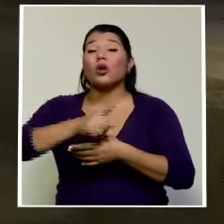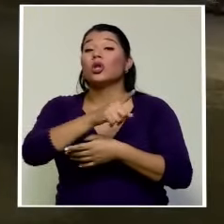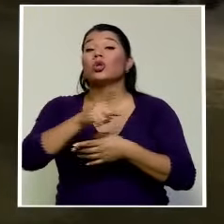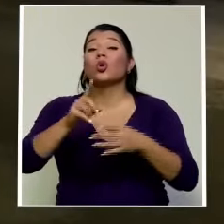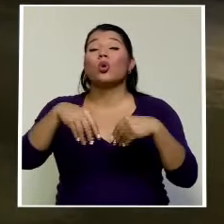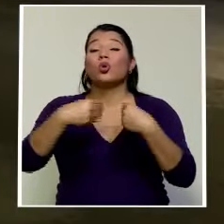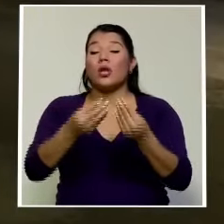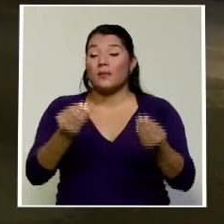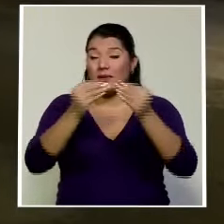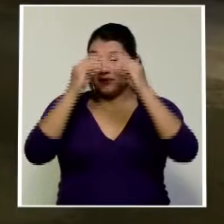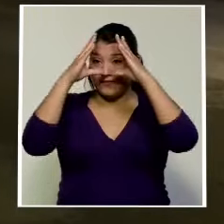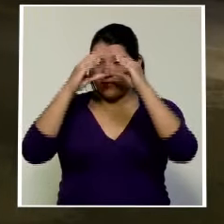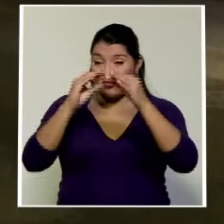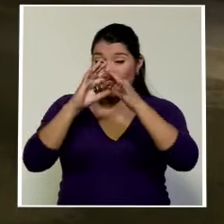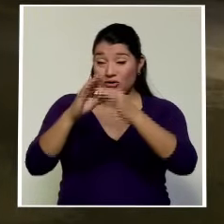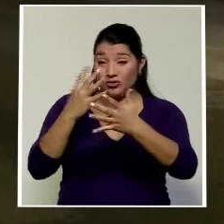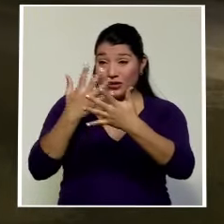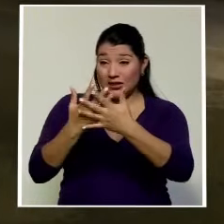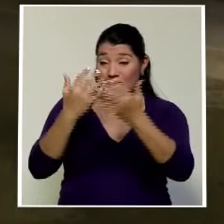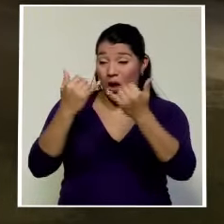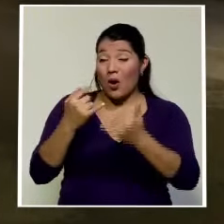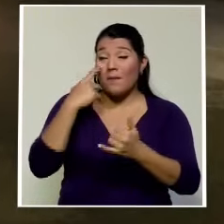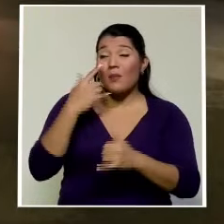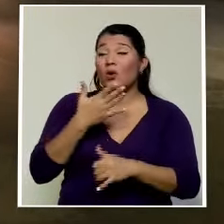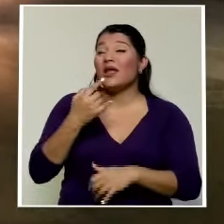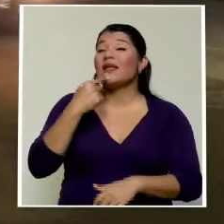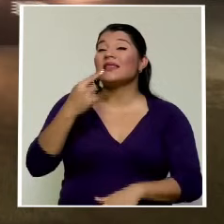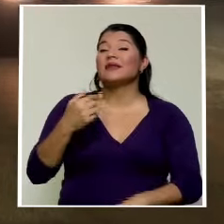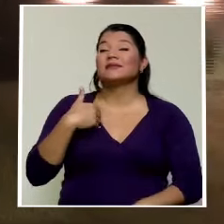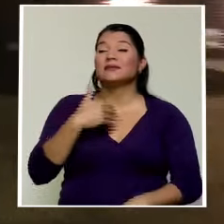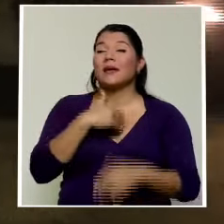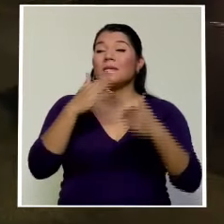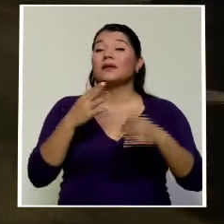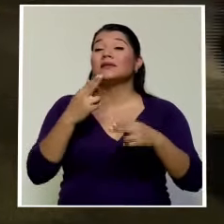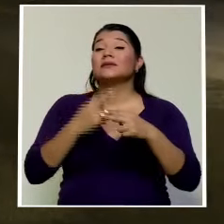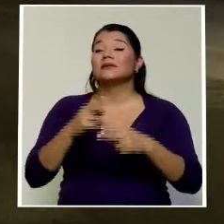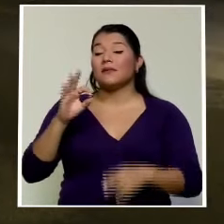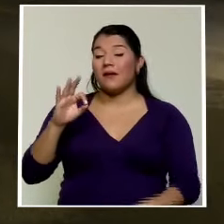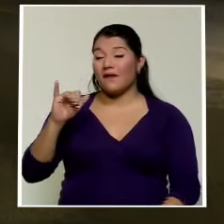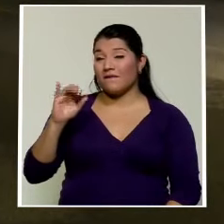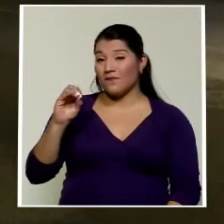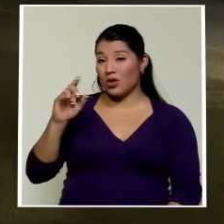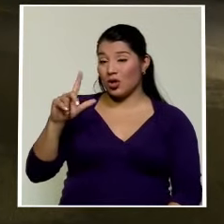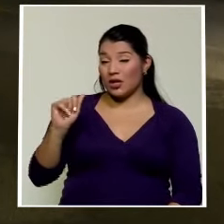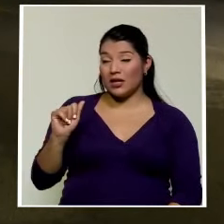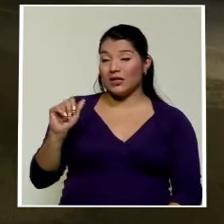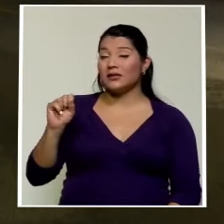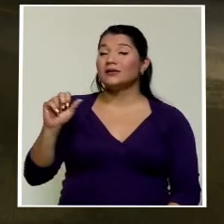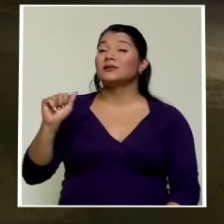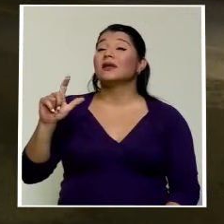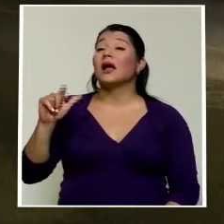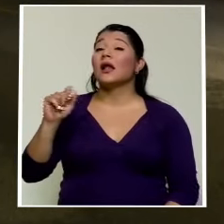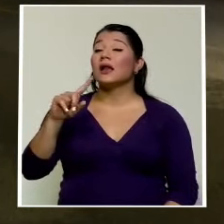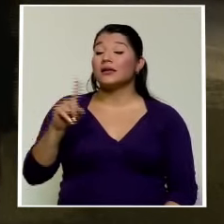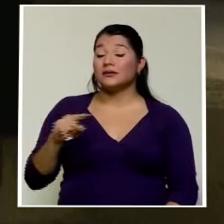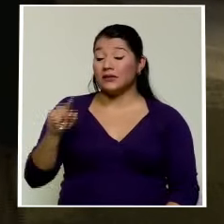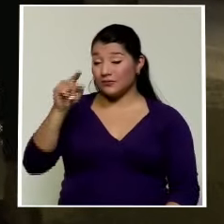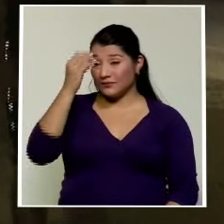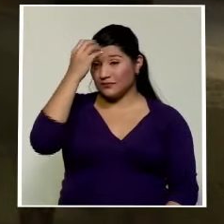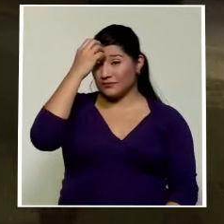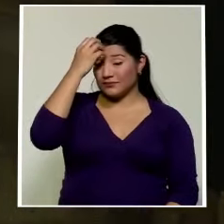esta cárcel. Veamos la declaración de la ministra Fiorella Salazar que dieron hace algunos minutos sobre esta resolución de la